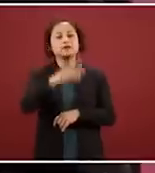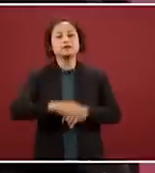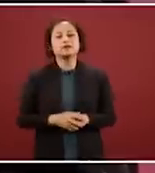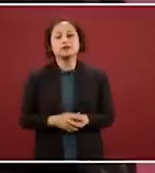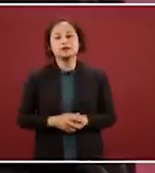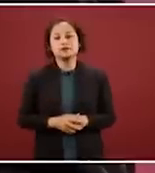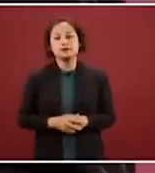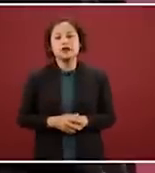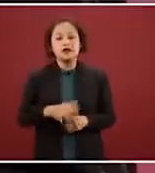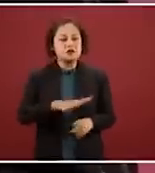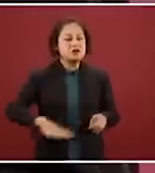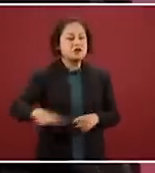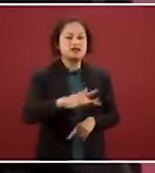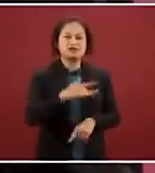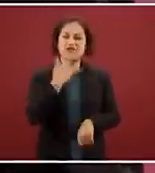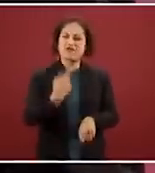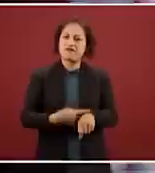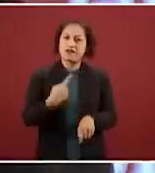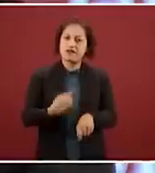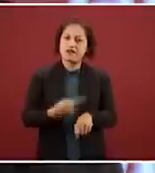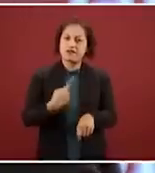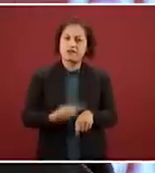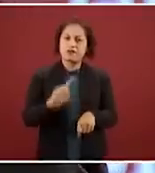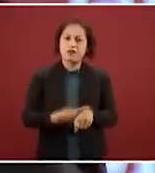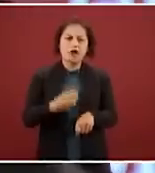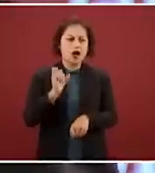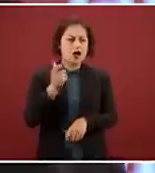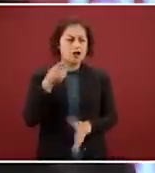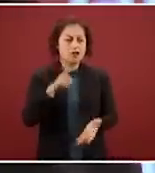humor social. No hay eso.